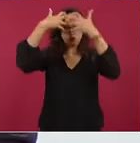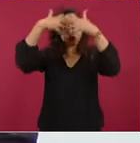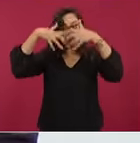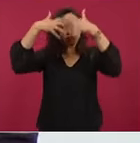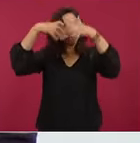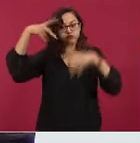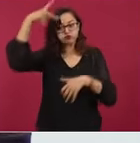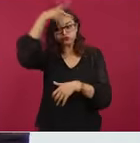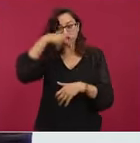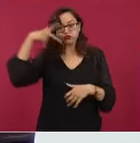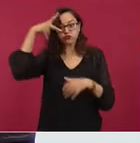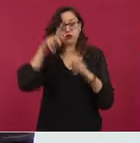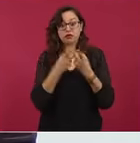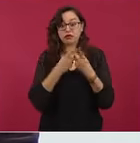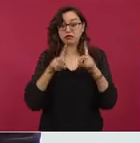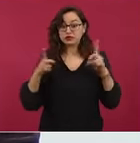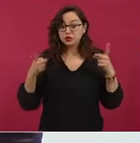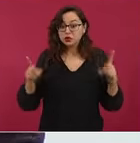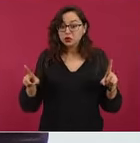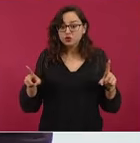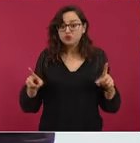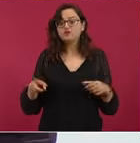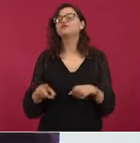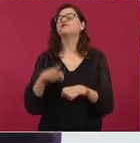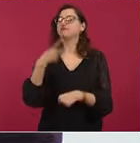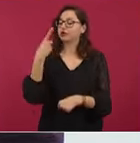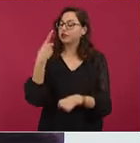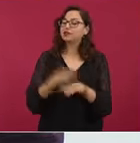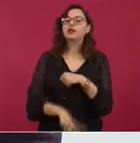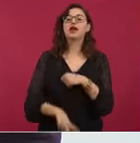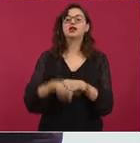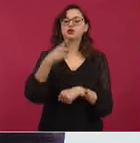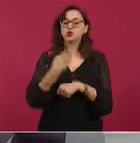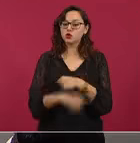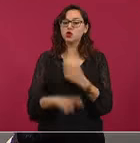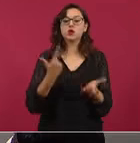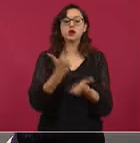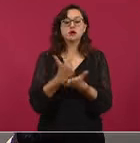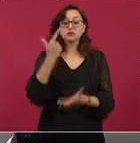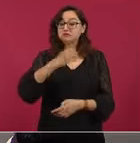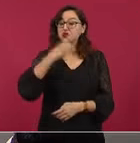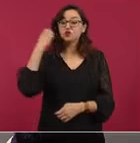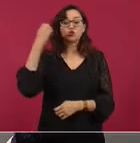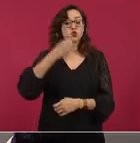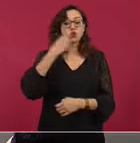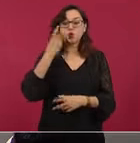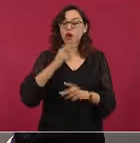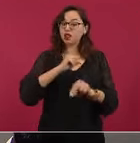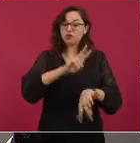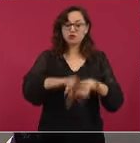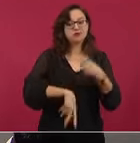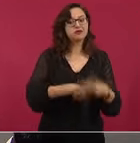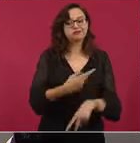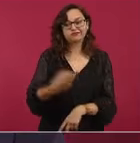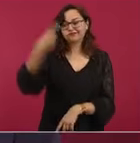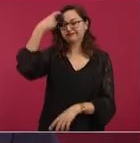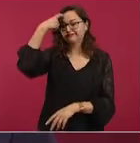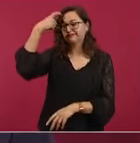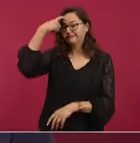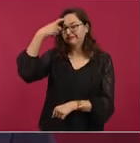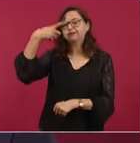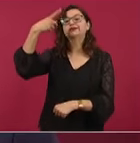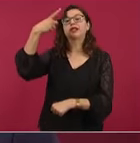neuropsicológico, se está afectando por cada día que permanezcan fuera de las aulas. No solamente es el espacio